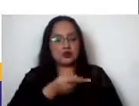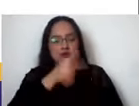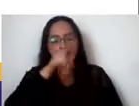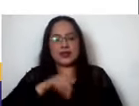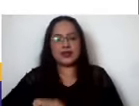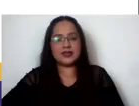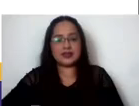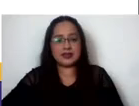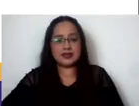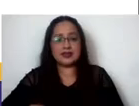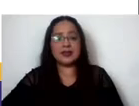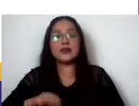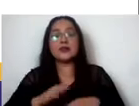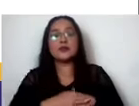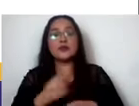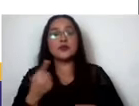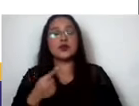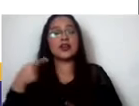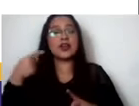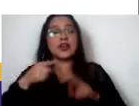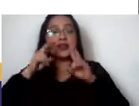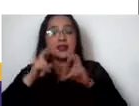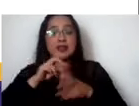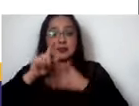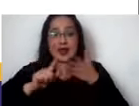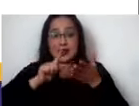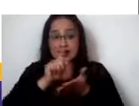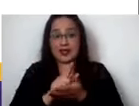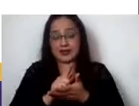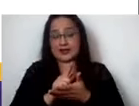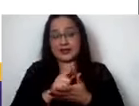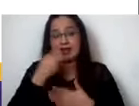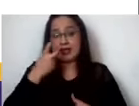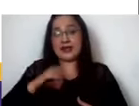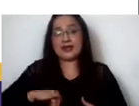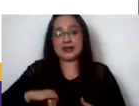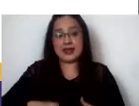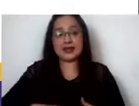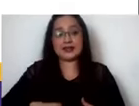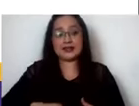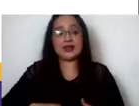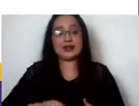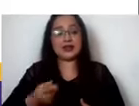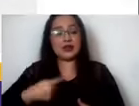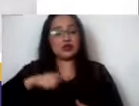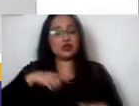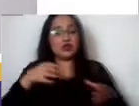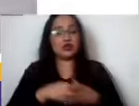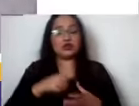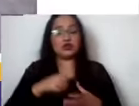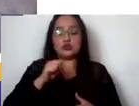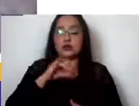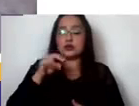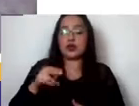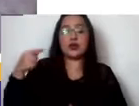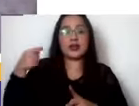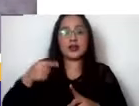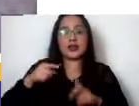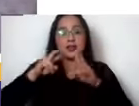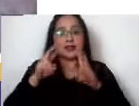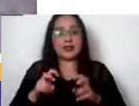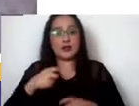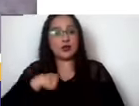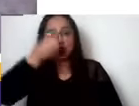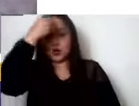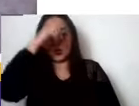interesante porque se está planteando en el ámbito jurídico. Nosotros tenemos en la Corte una acción referente a ese tema, por lo tanto no